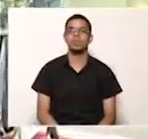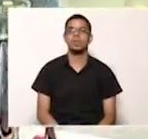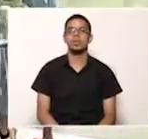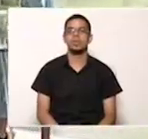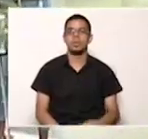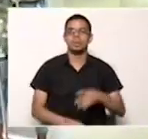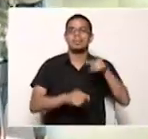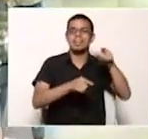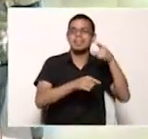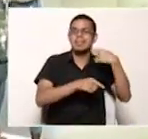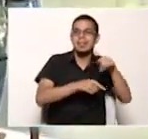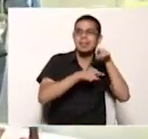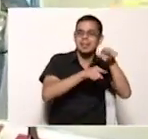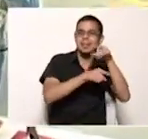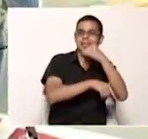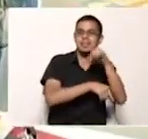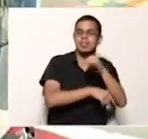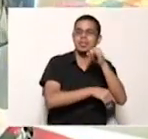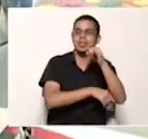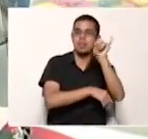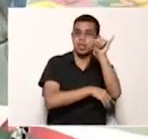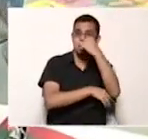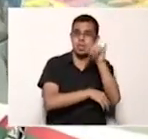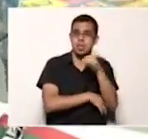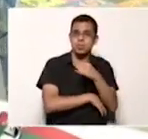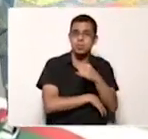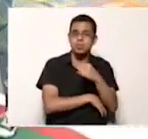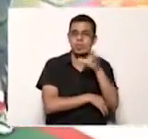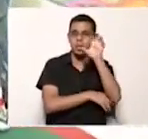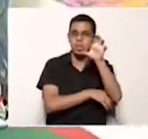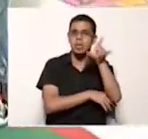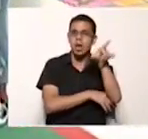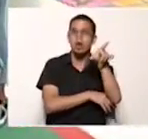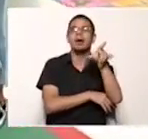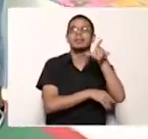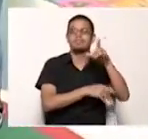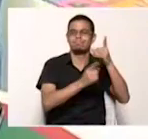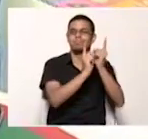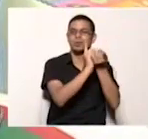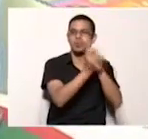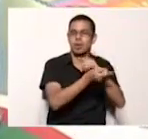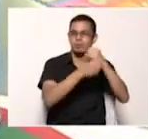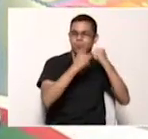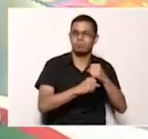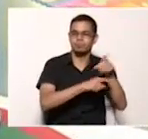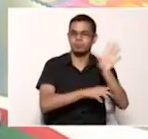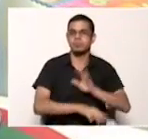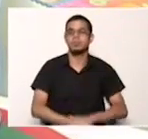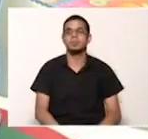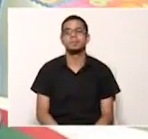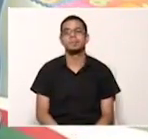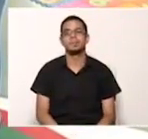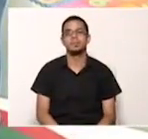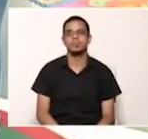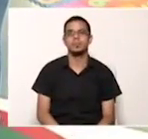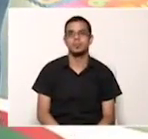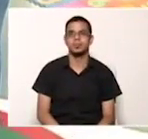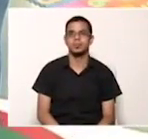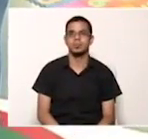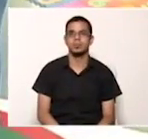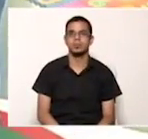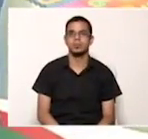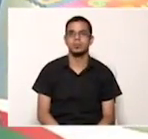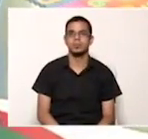sufren esos cambios bruscos de temperatura, muy pocas las precipitaciones, pero se da. Profe, ¿a otro cambio?